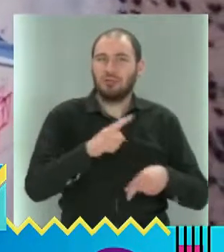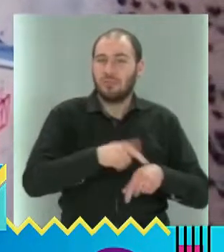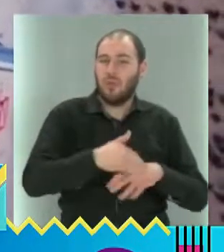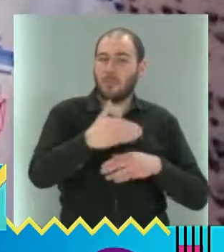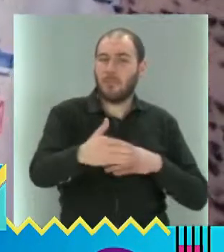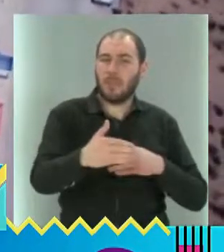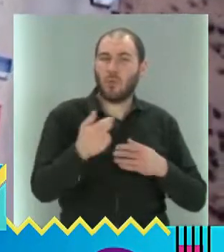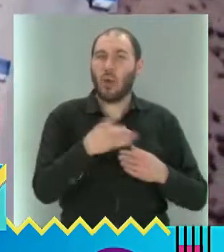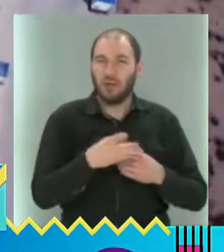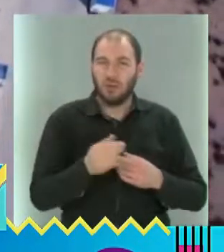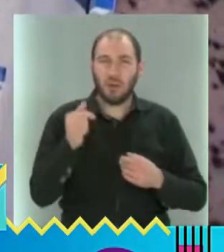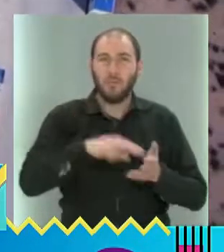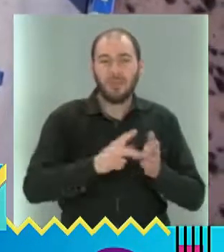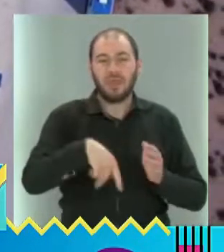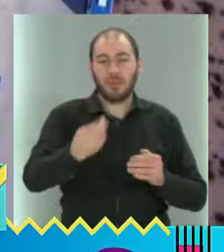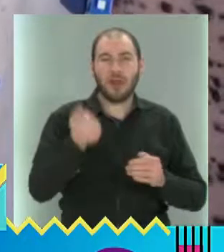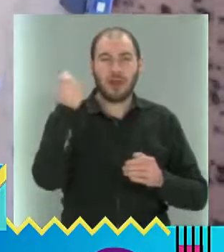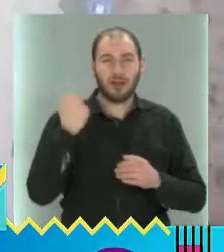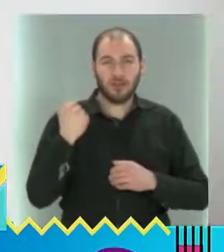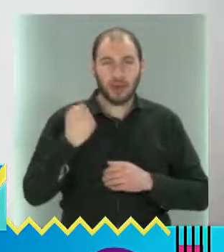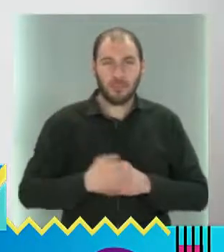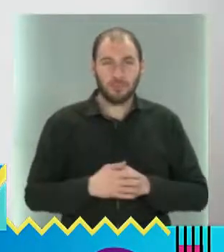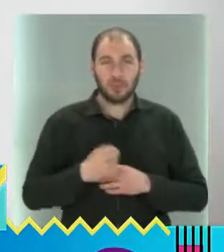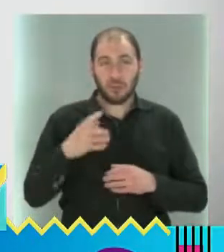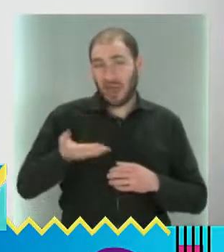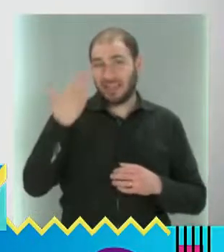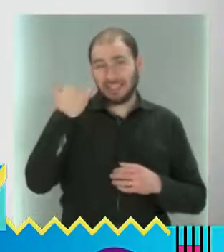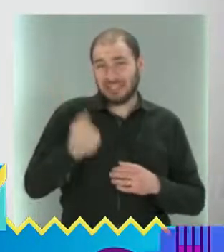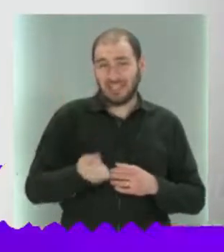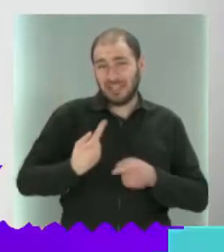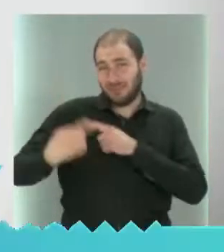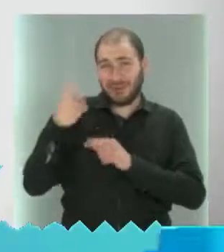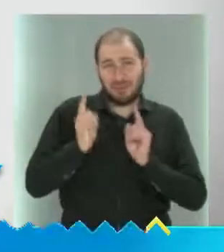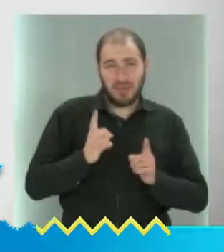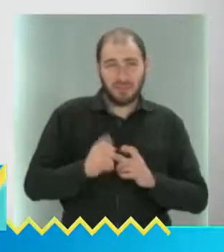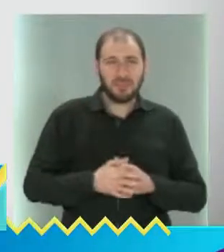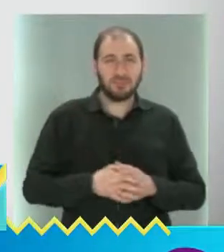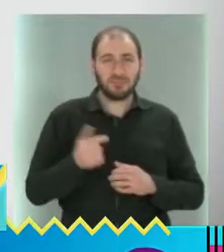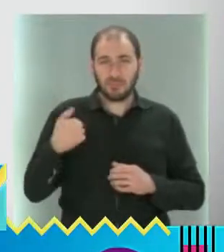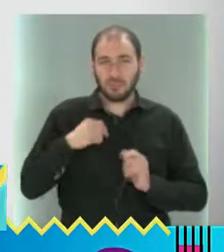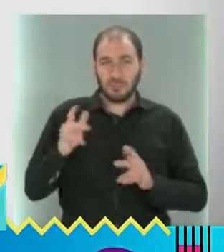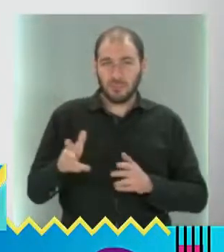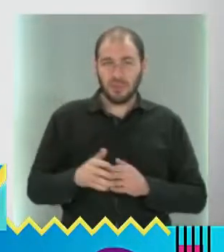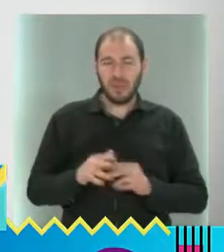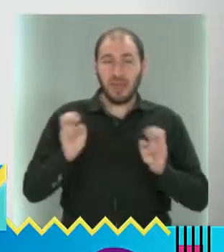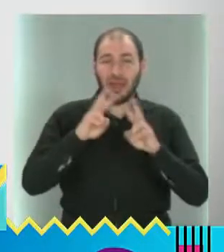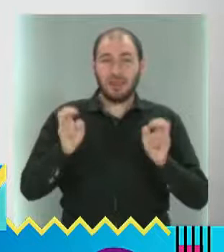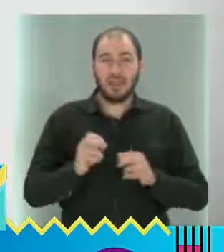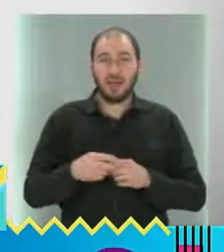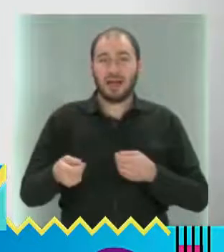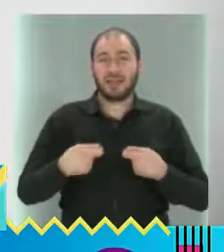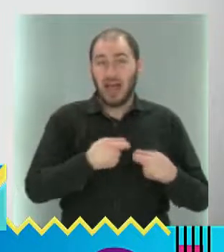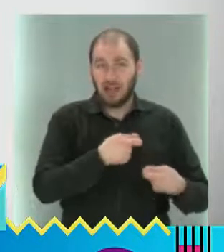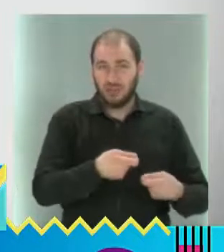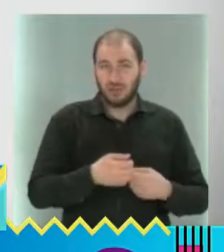plazo? ¿Qué efecto tiene esto en la economía? Porque ya lo vimos esto, esta historia ya la vimos. Bueno, claro. Ahí si me permitís, con respecto al costo,